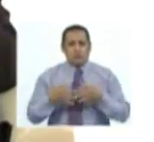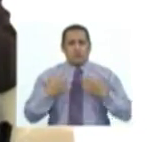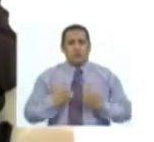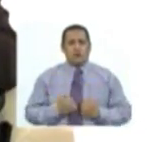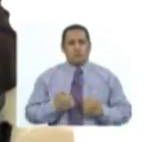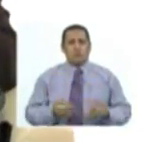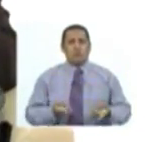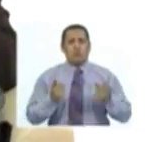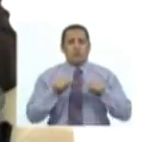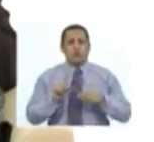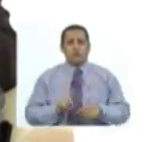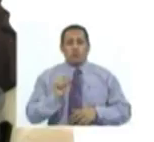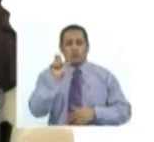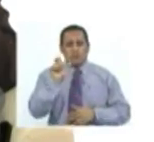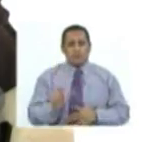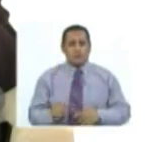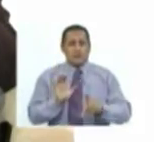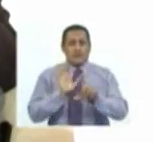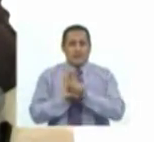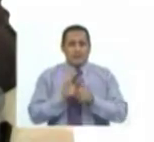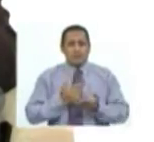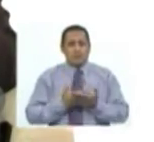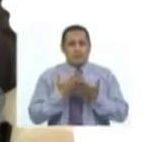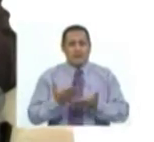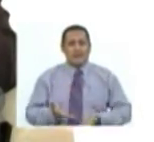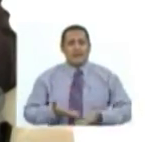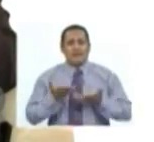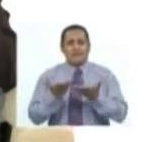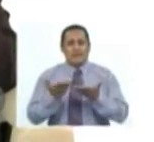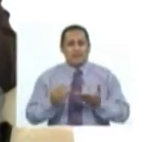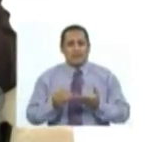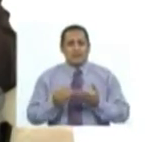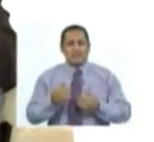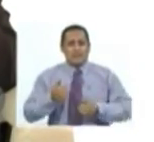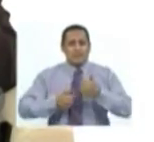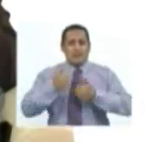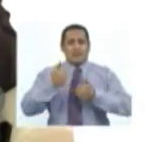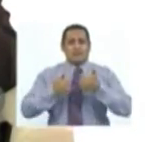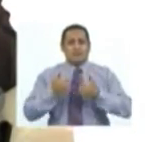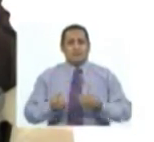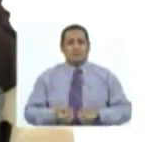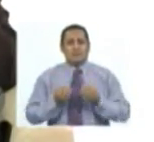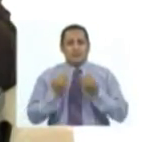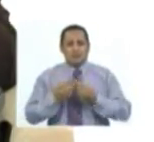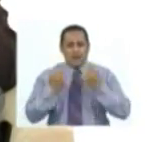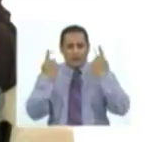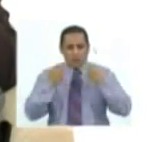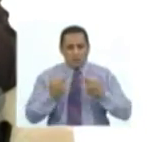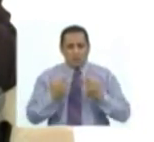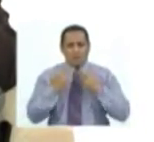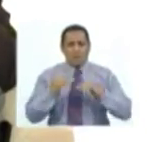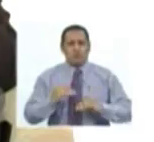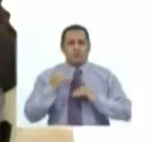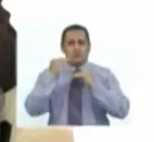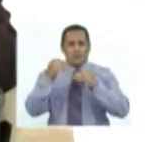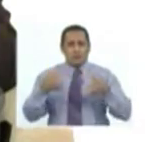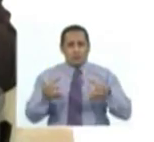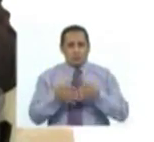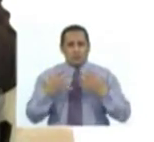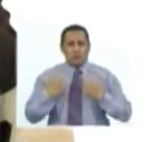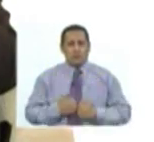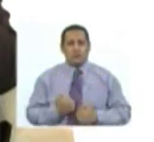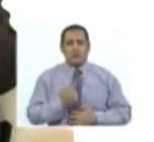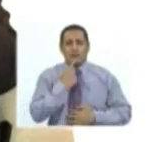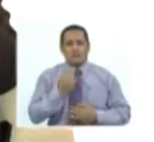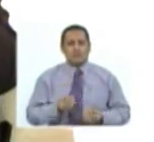cuando una ley le otorga competencia para una decisión a un órgano colegiado,